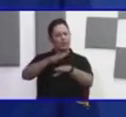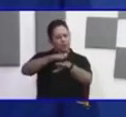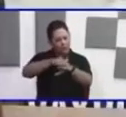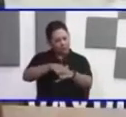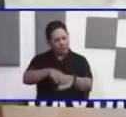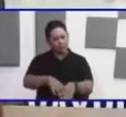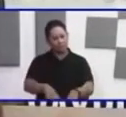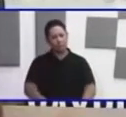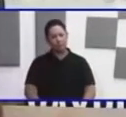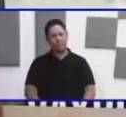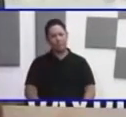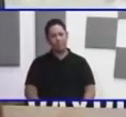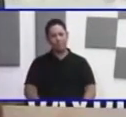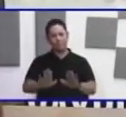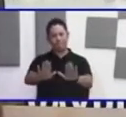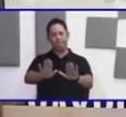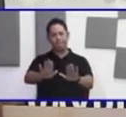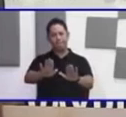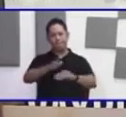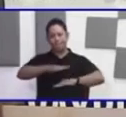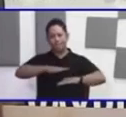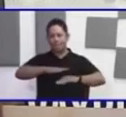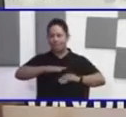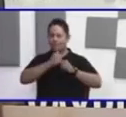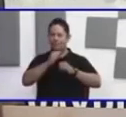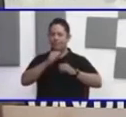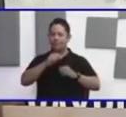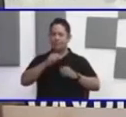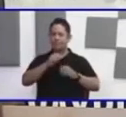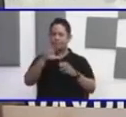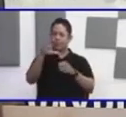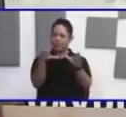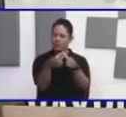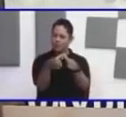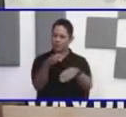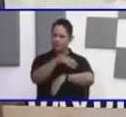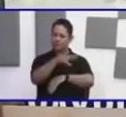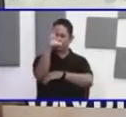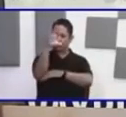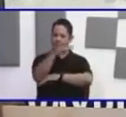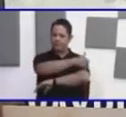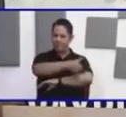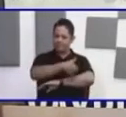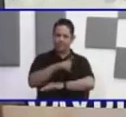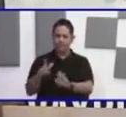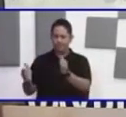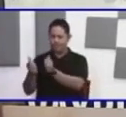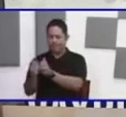atención, no solo a la Sociedad Colombiana de Arquitectos, quiero que mis compañeros de secretarios de